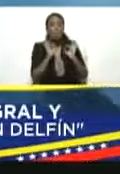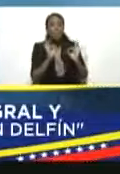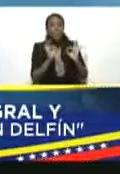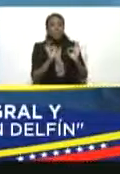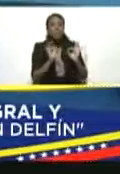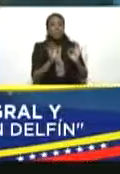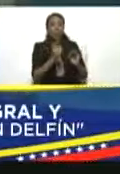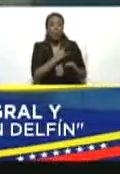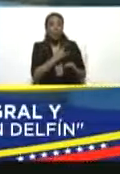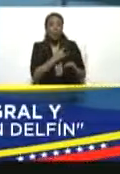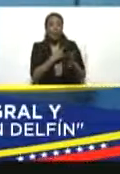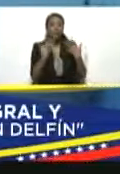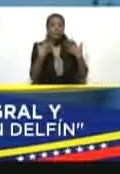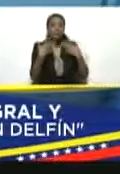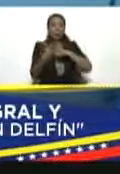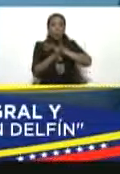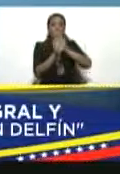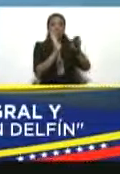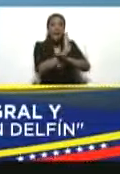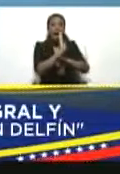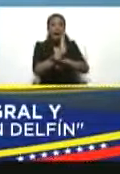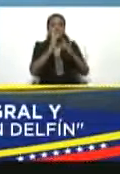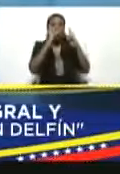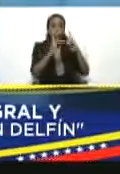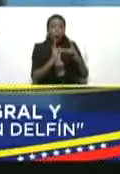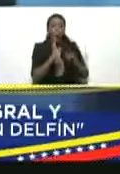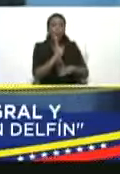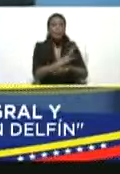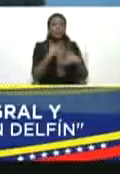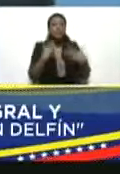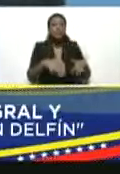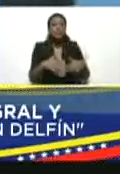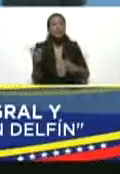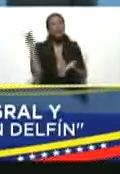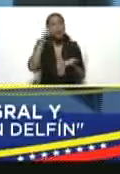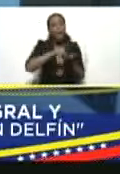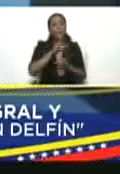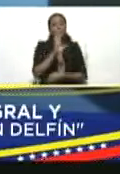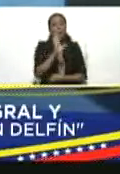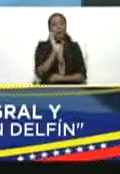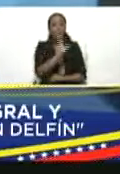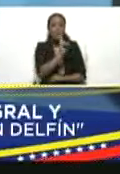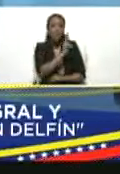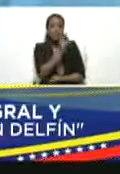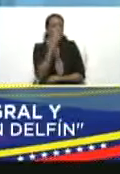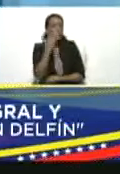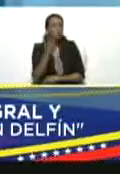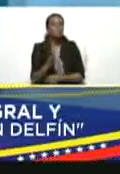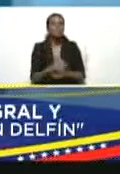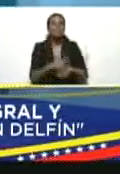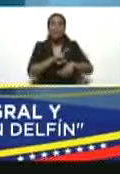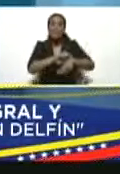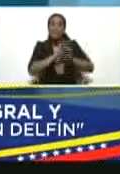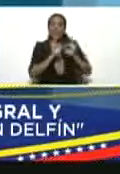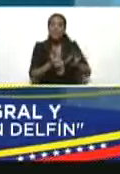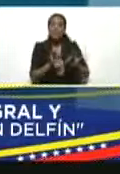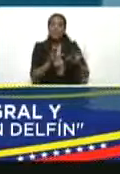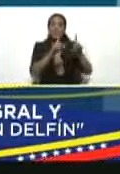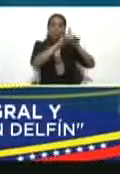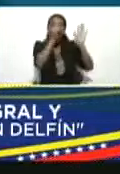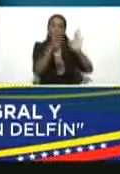la especialidad de unidades intensivos en camy y luego vine para acá correcto está en la medicina